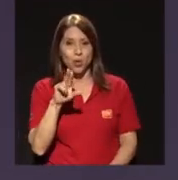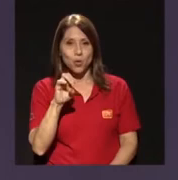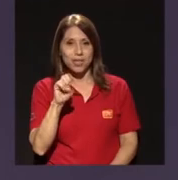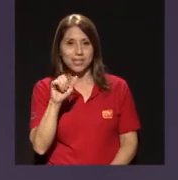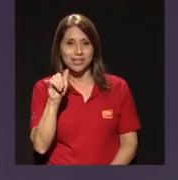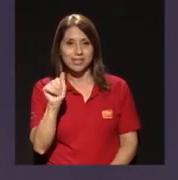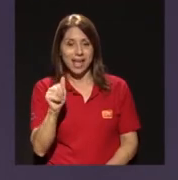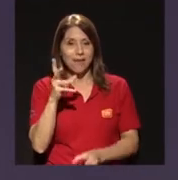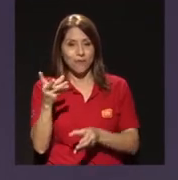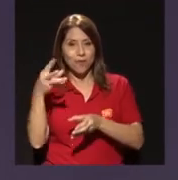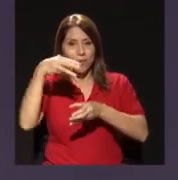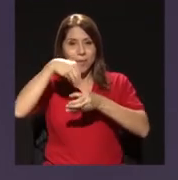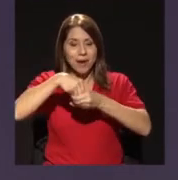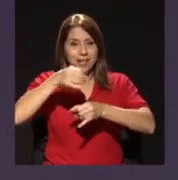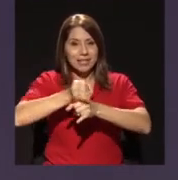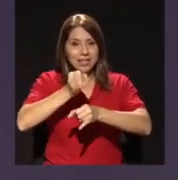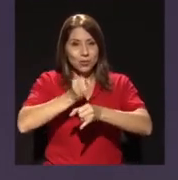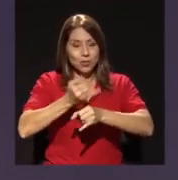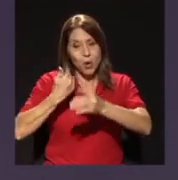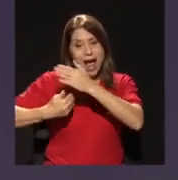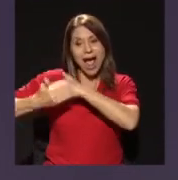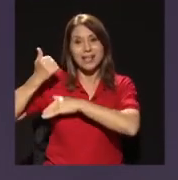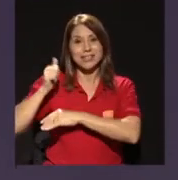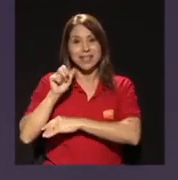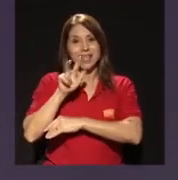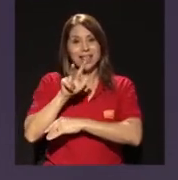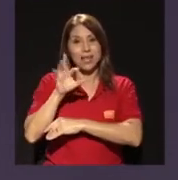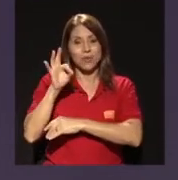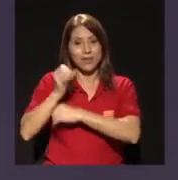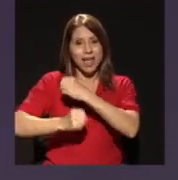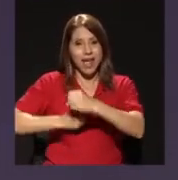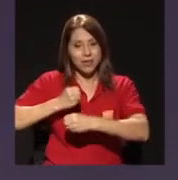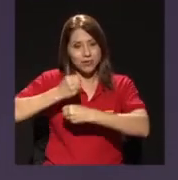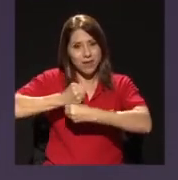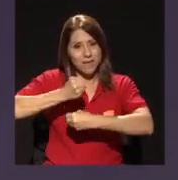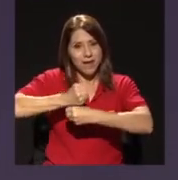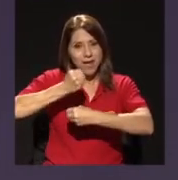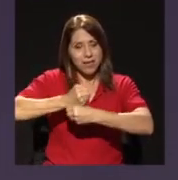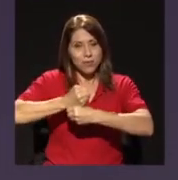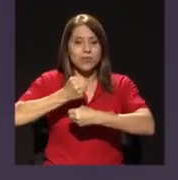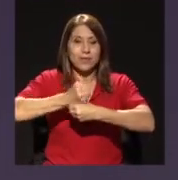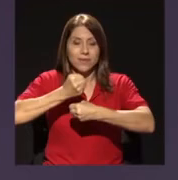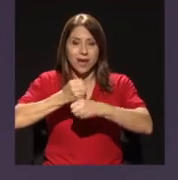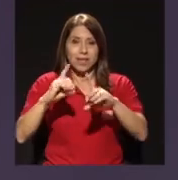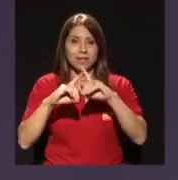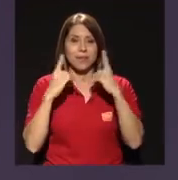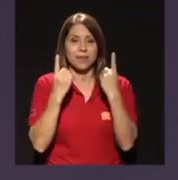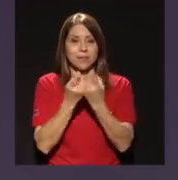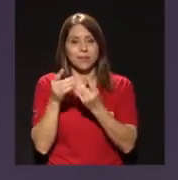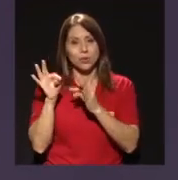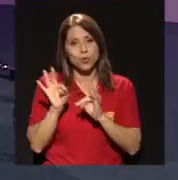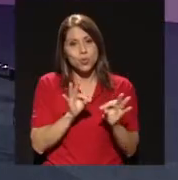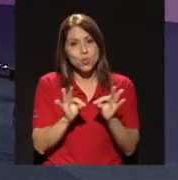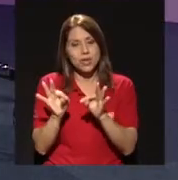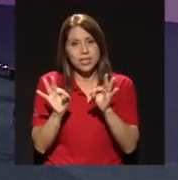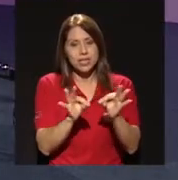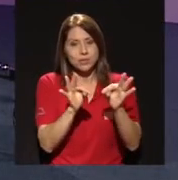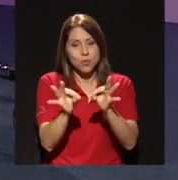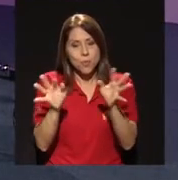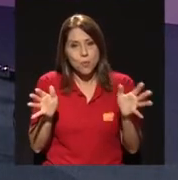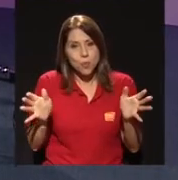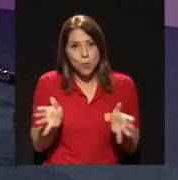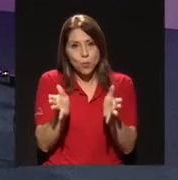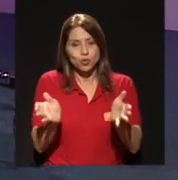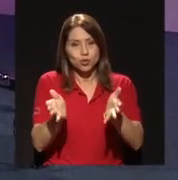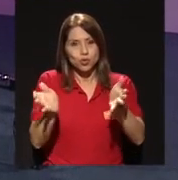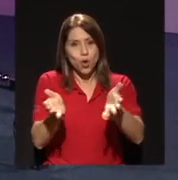hace 39 años, todavía está trabaja en el Departamento de Turismo y Promoción y hoy